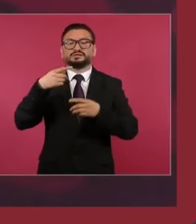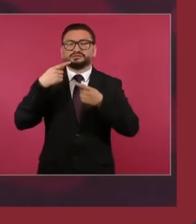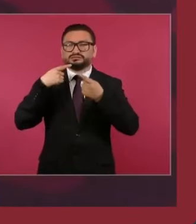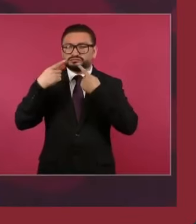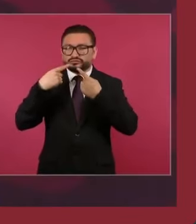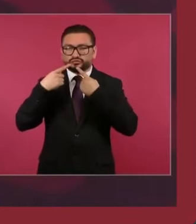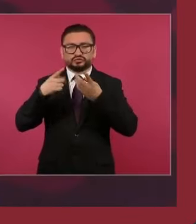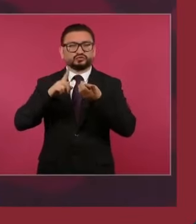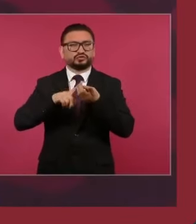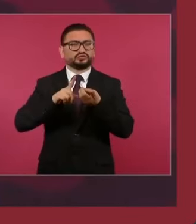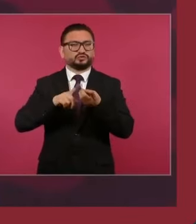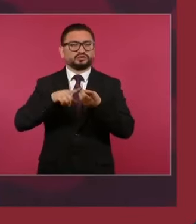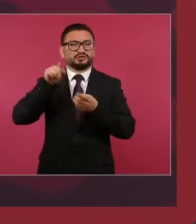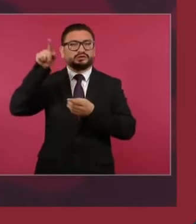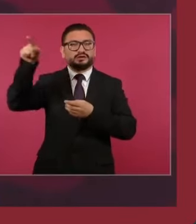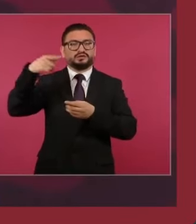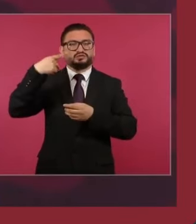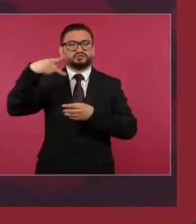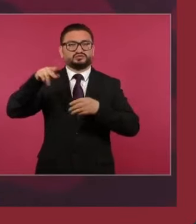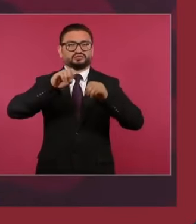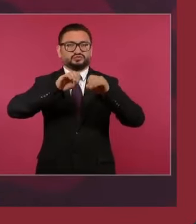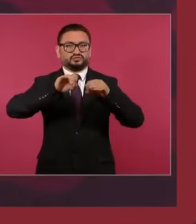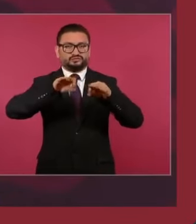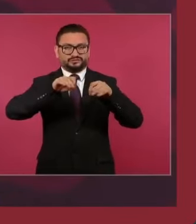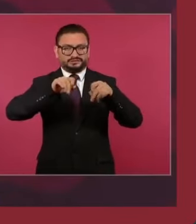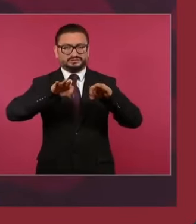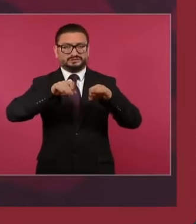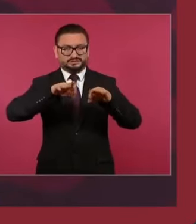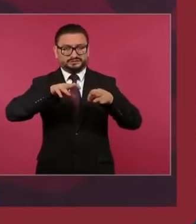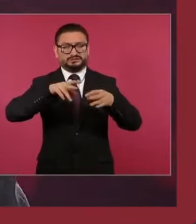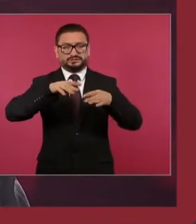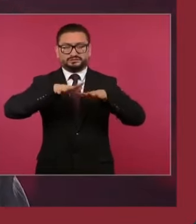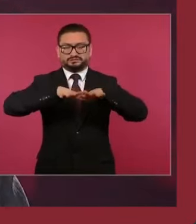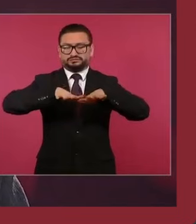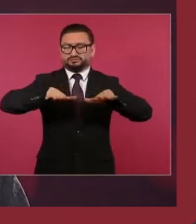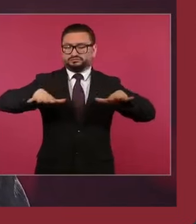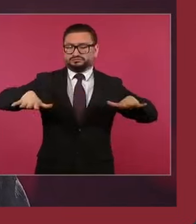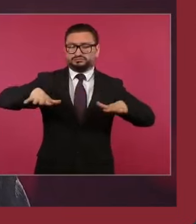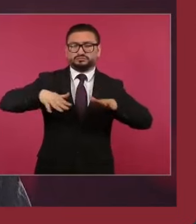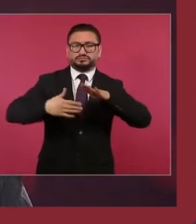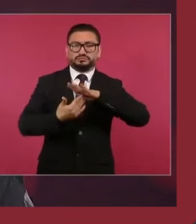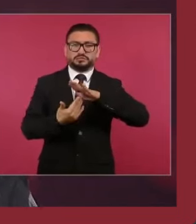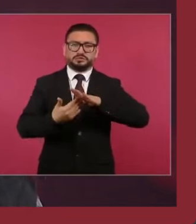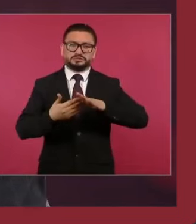en su despacho, en su escritorio,